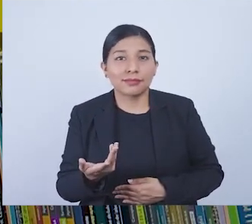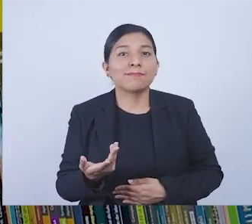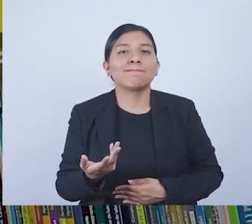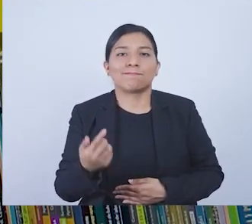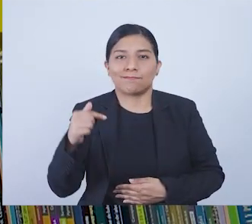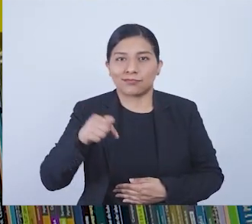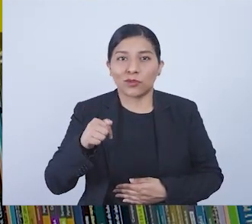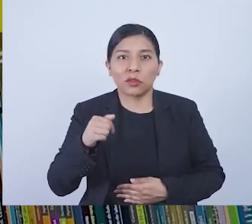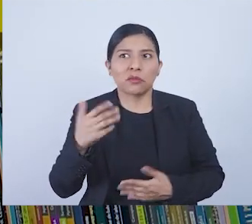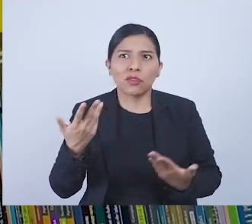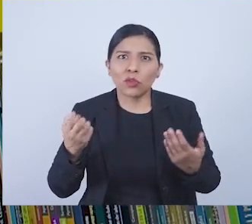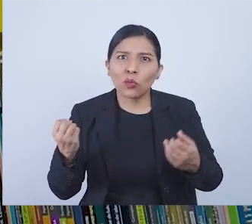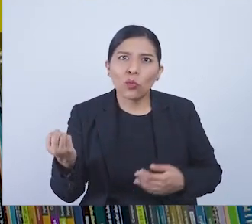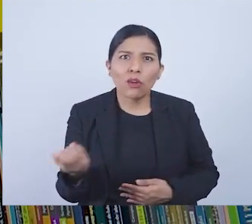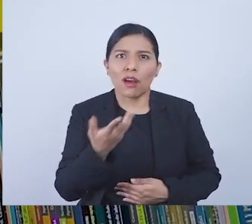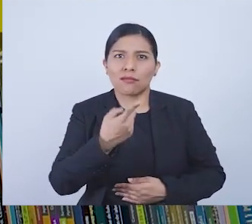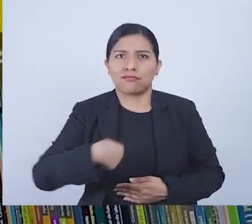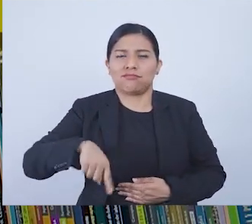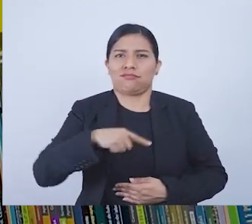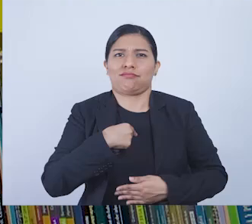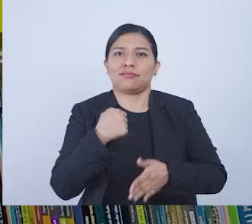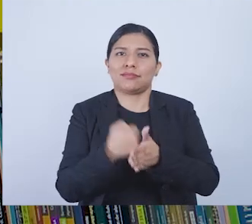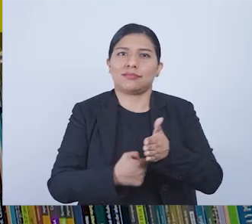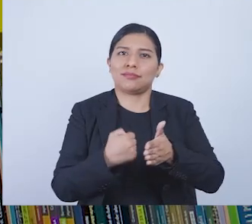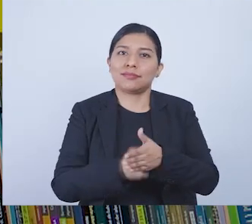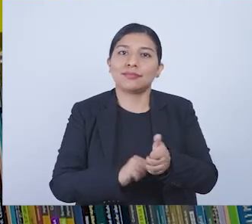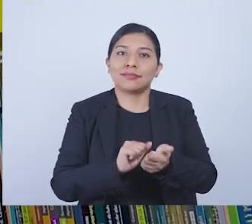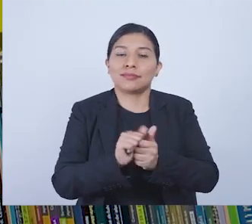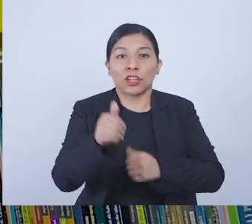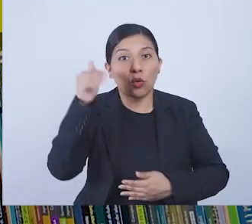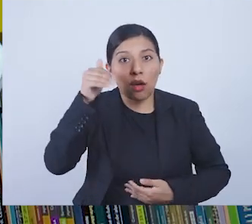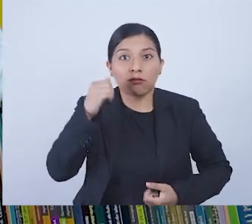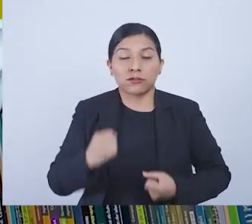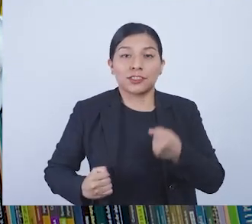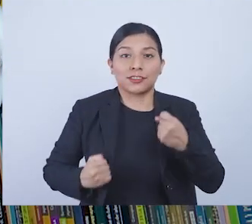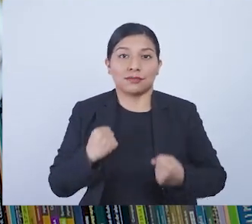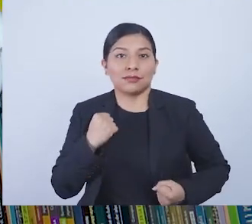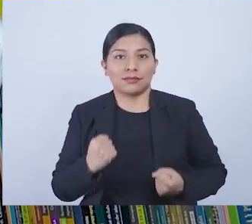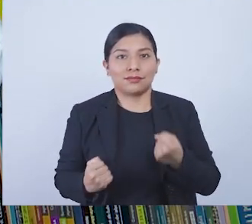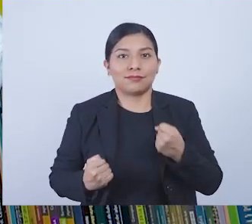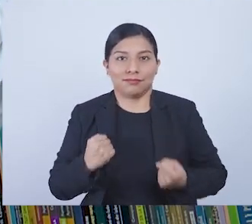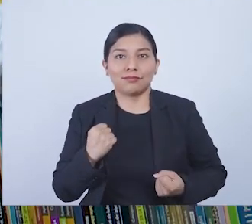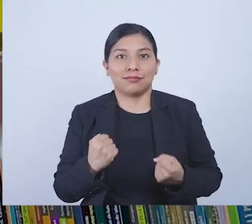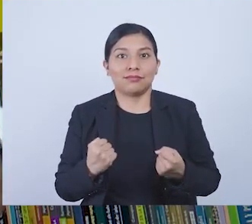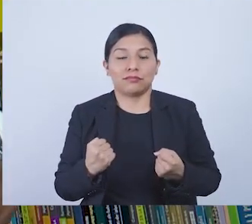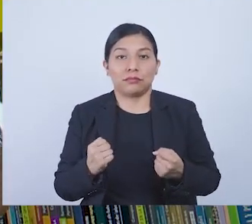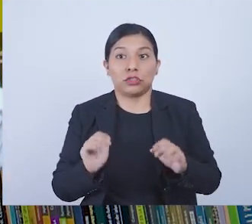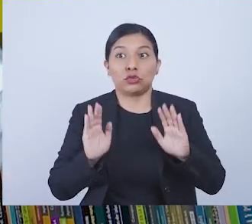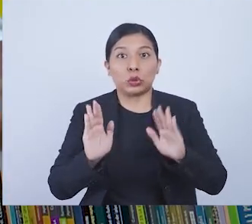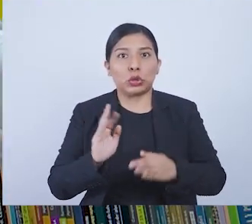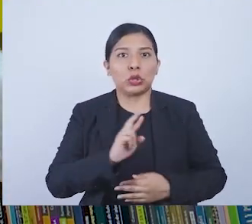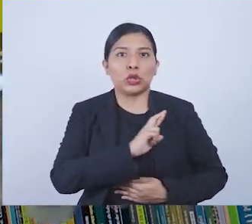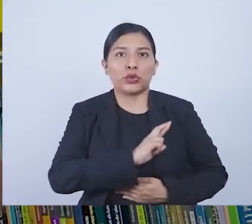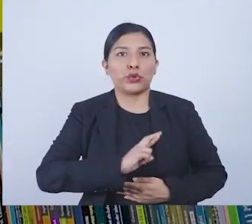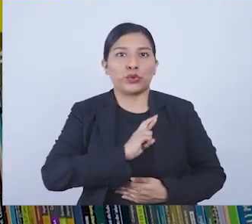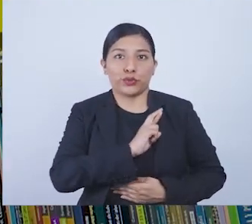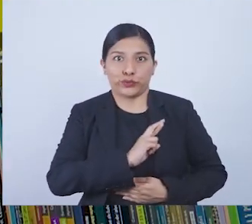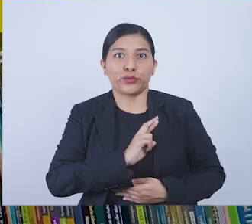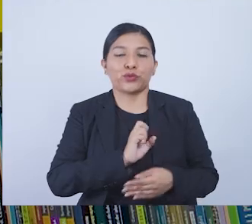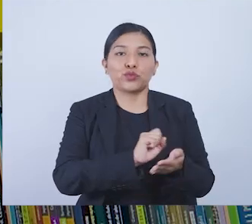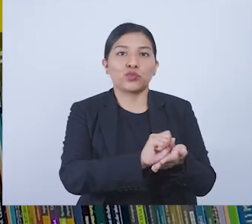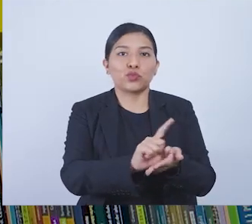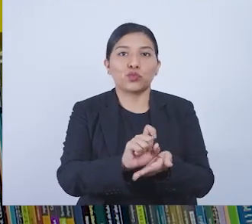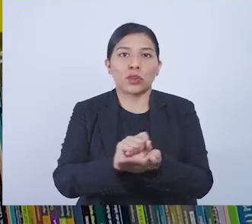un nuevo movimiento que vamos a impulsar para que la educación física, con el rol que tome cada uno en sus